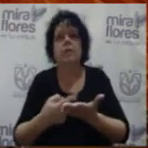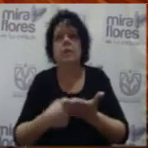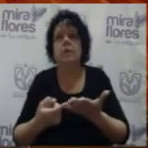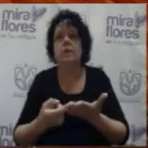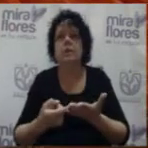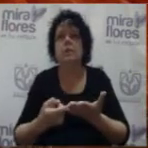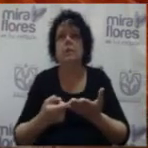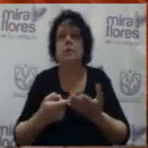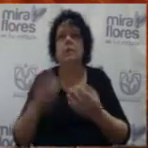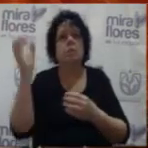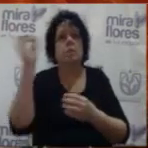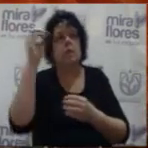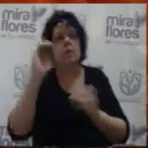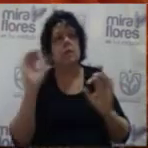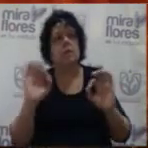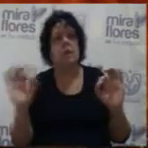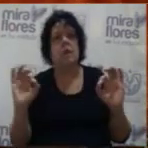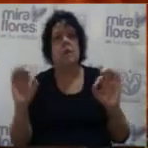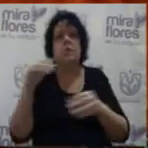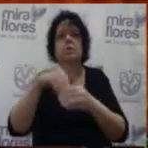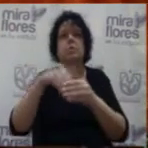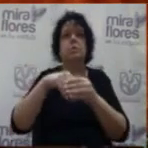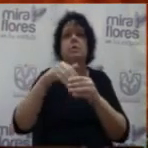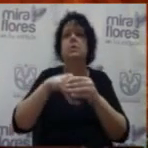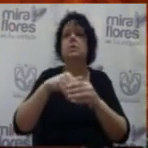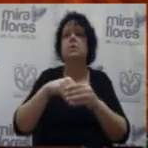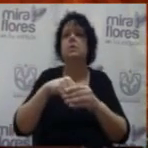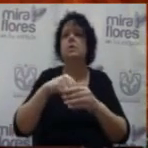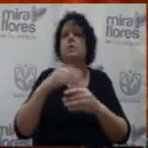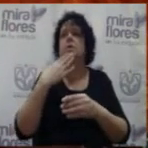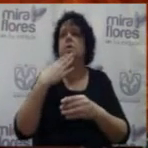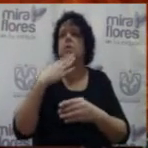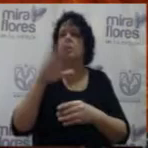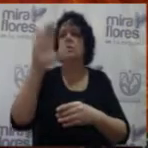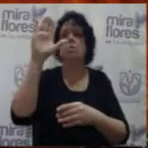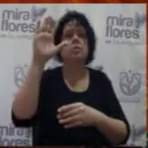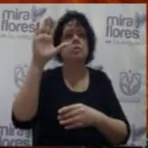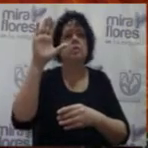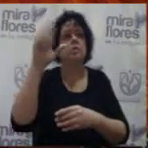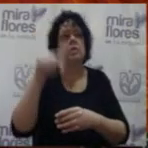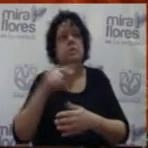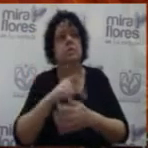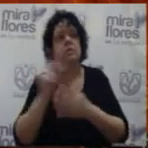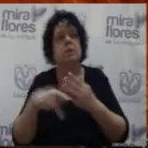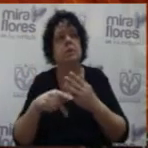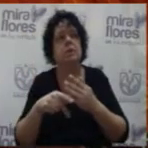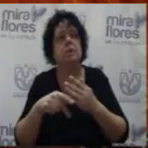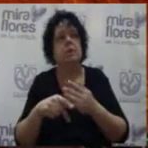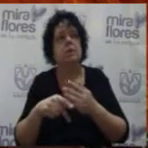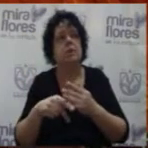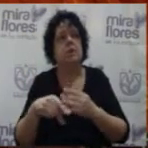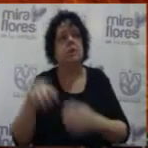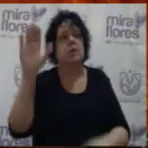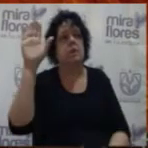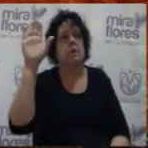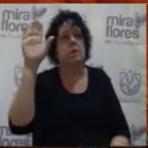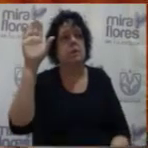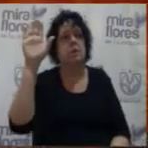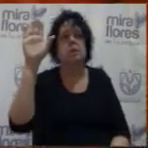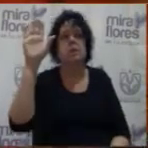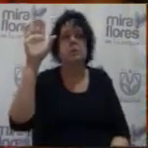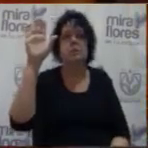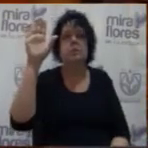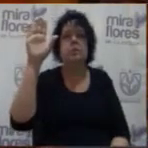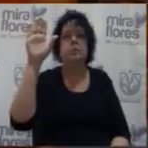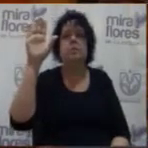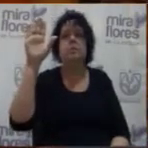No teniendo debate, procederemos al voto. Aquellos miembros del Consejo que estén a favor de aprobar este proyecto, sírvanse expresando en señal de conformidad. Se